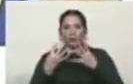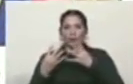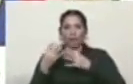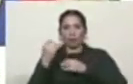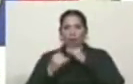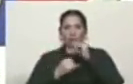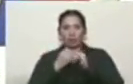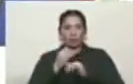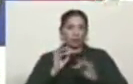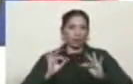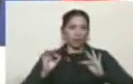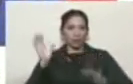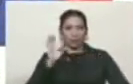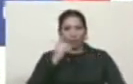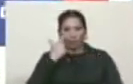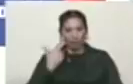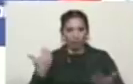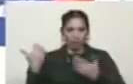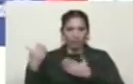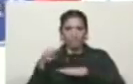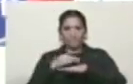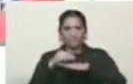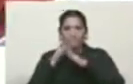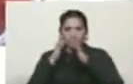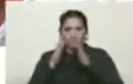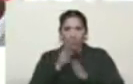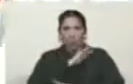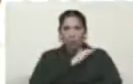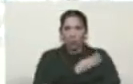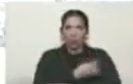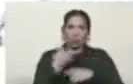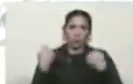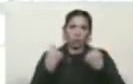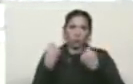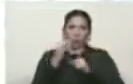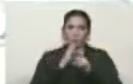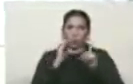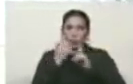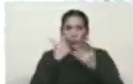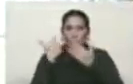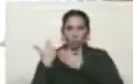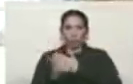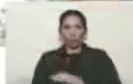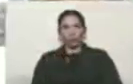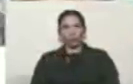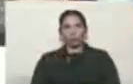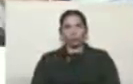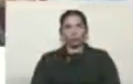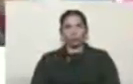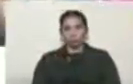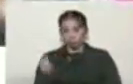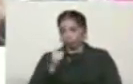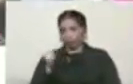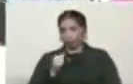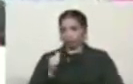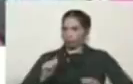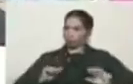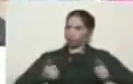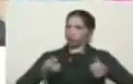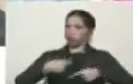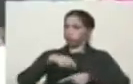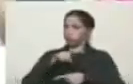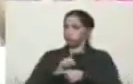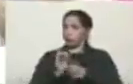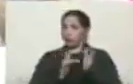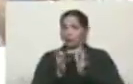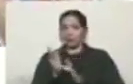de Caracas. A mi lado se encuentra el ministro del Poder Popular para la Cultura, Ernesto Villegas. Ministro. Sí, en efecto, arrancó el 1 de abril la